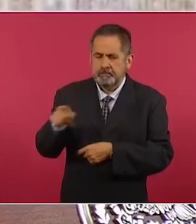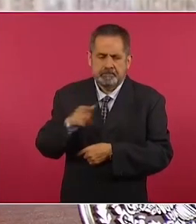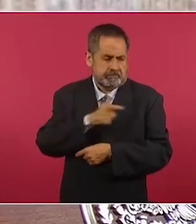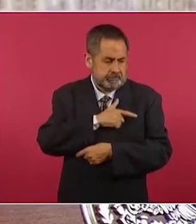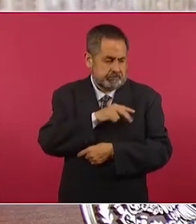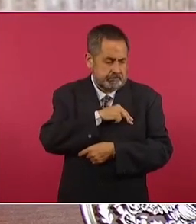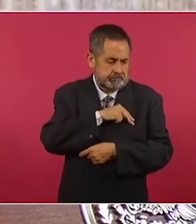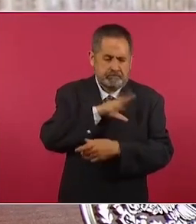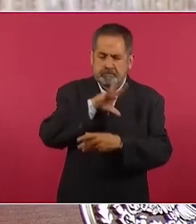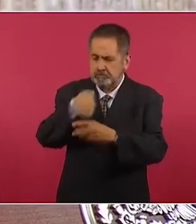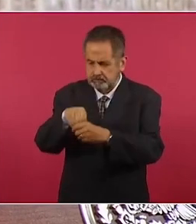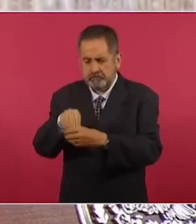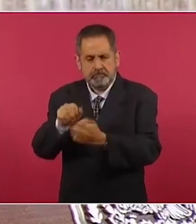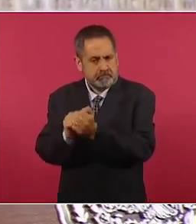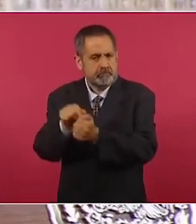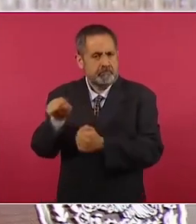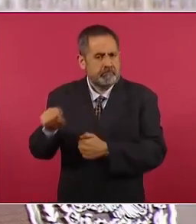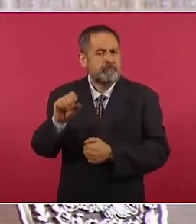¿Por qué?